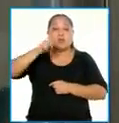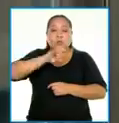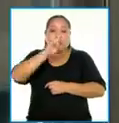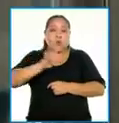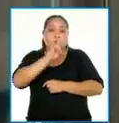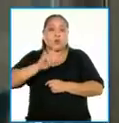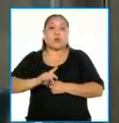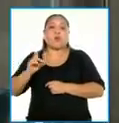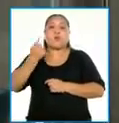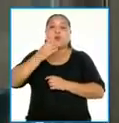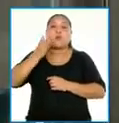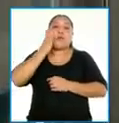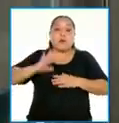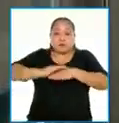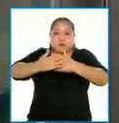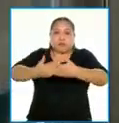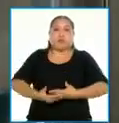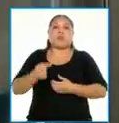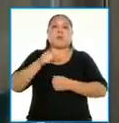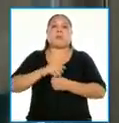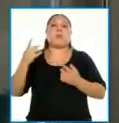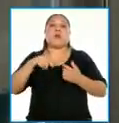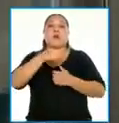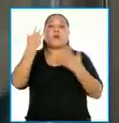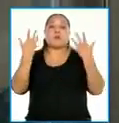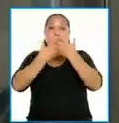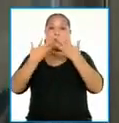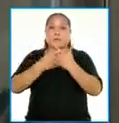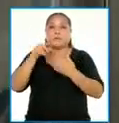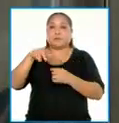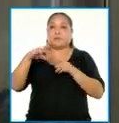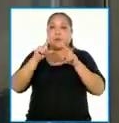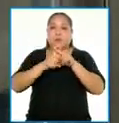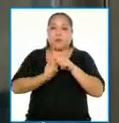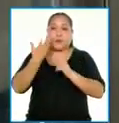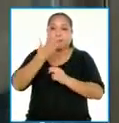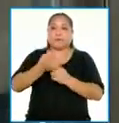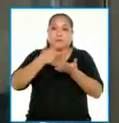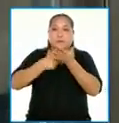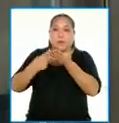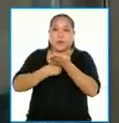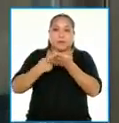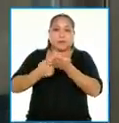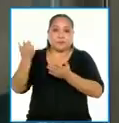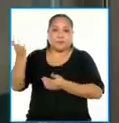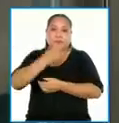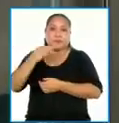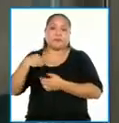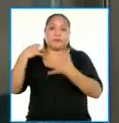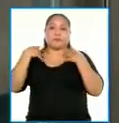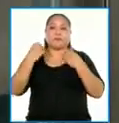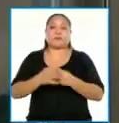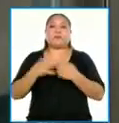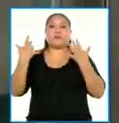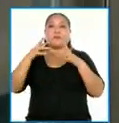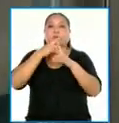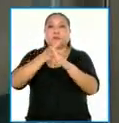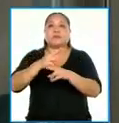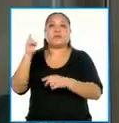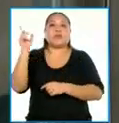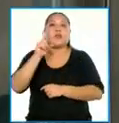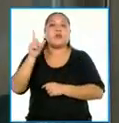lo está esperando. Y otra consulta está relacionada a lo que ya ha empezado como una especie de debate. El mismo ministro de Salud ya había contestado el día